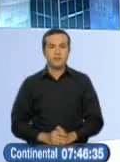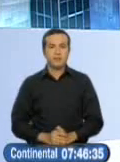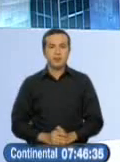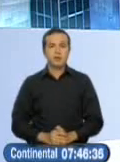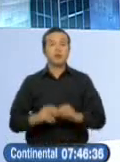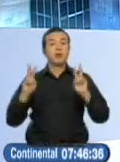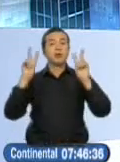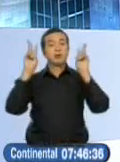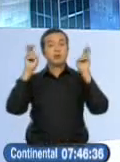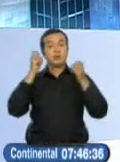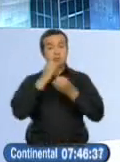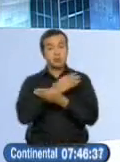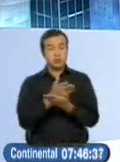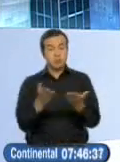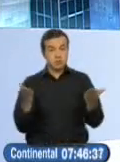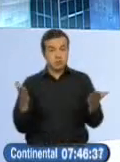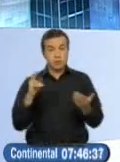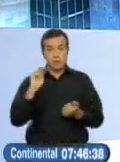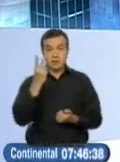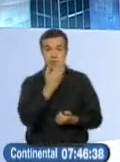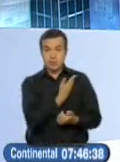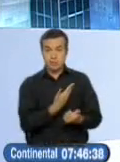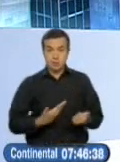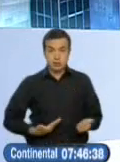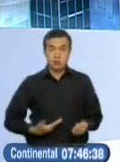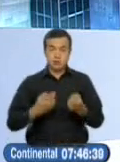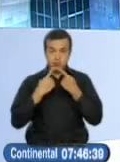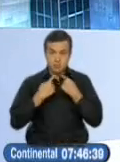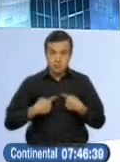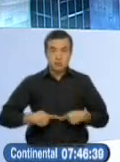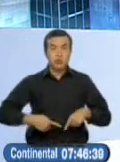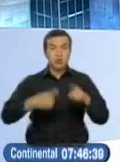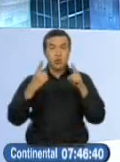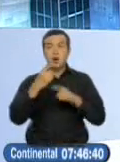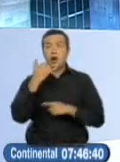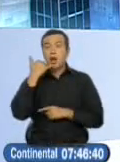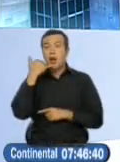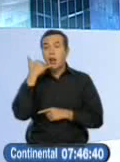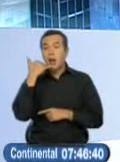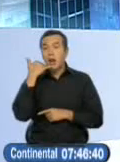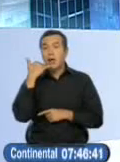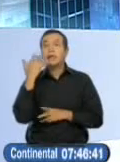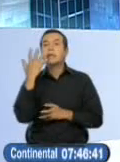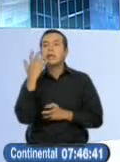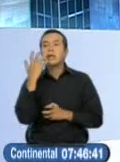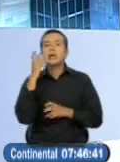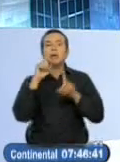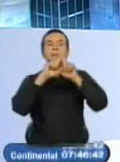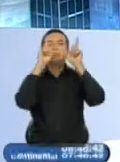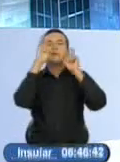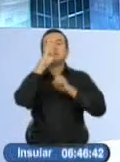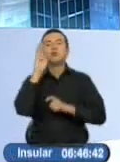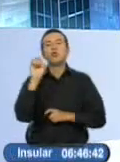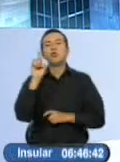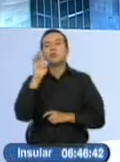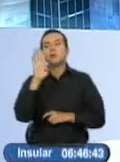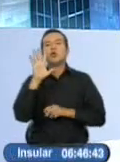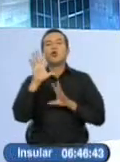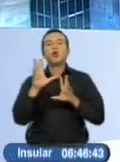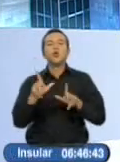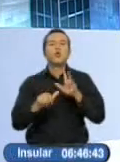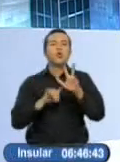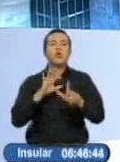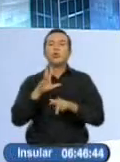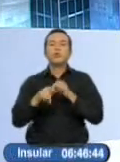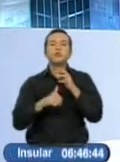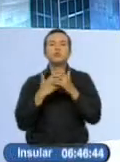mismo tema, en una declaración de prensa, el segundo mandatario aseguró que los mencionados audios son un intento de vincularlo con la empresa Odebrecht y su red de corrupción